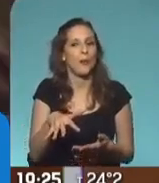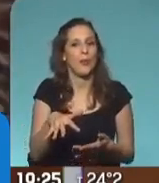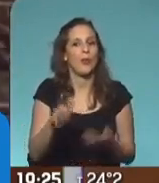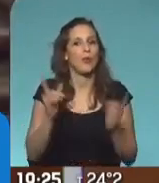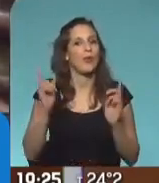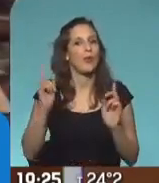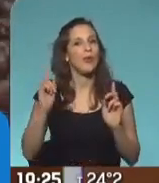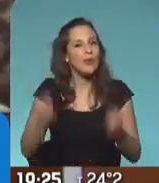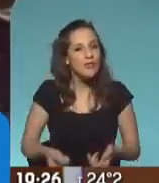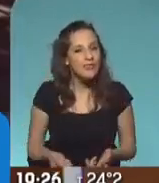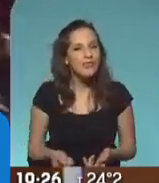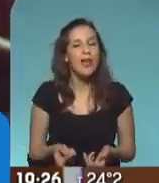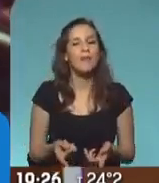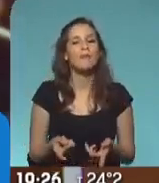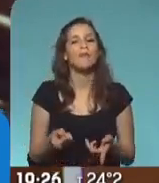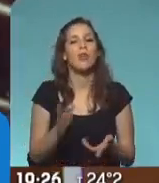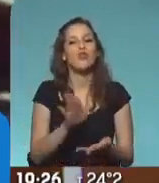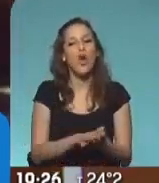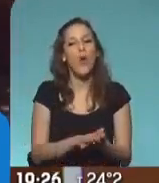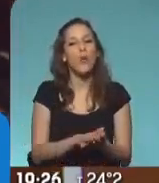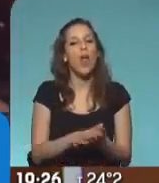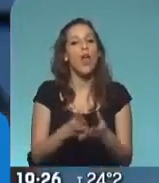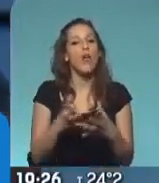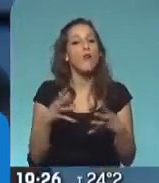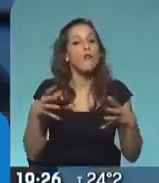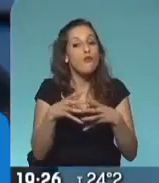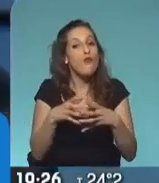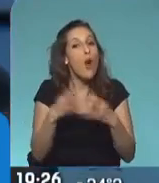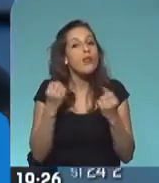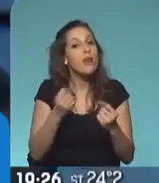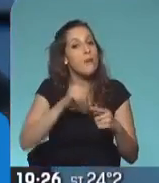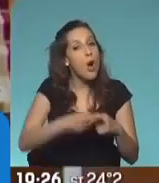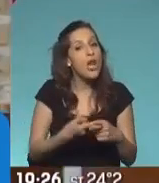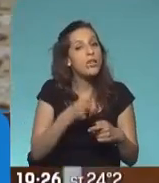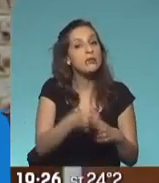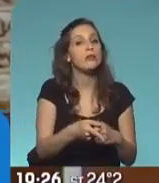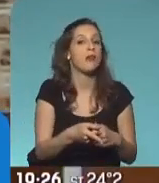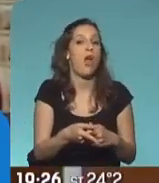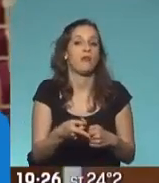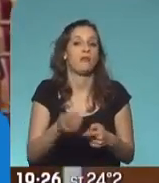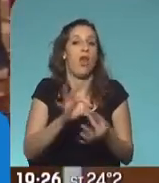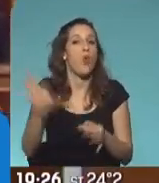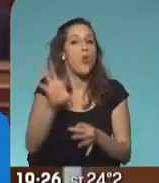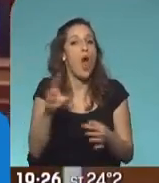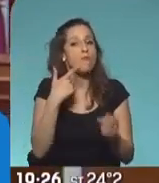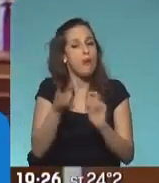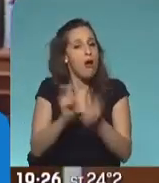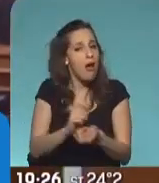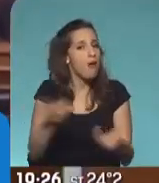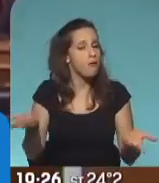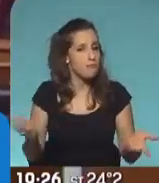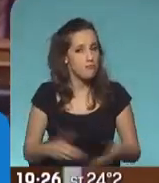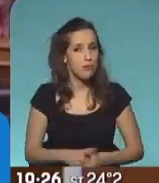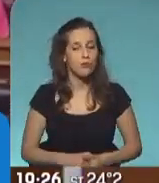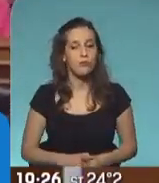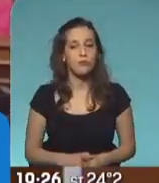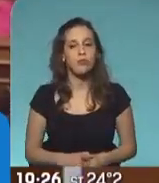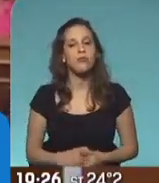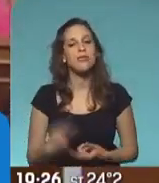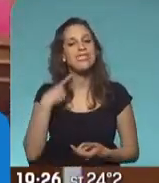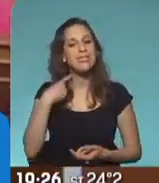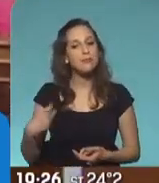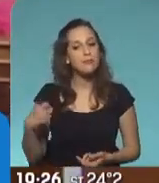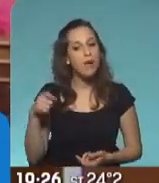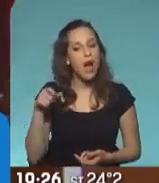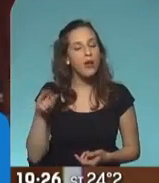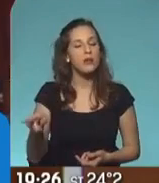inclusive hacia las fuerzas políticas progresistas que históricamente lideraron en Europa estos cambios, que fueron la socialdemocracia. En España sale de